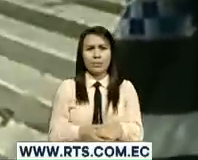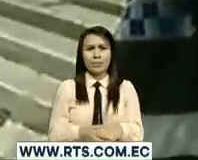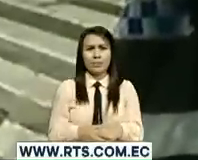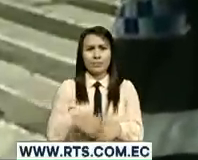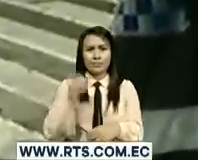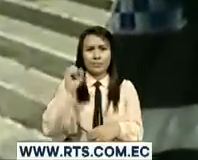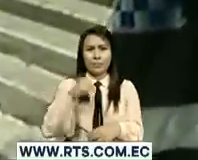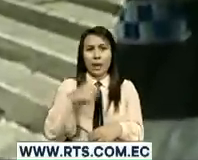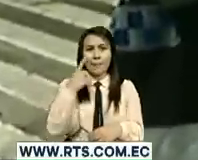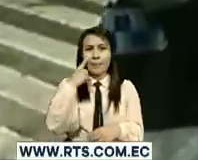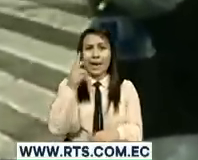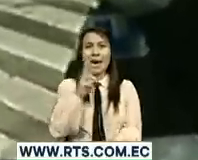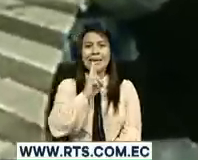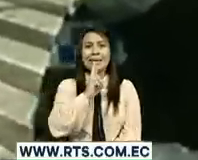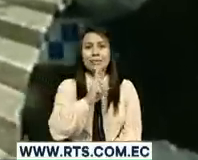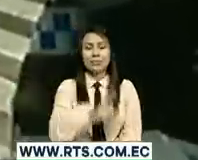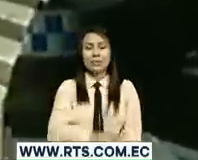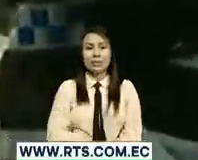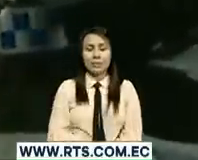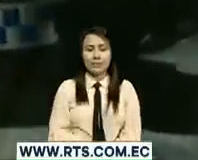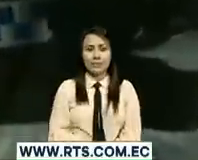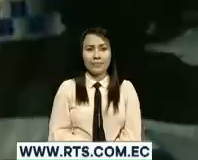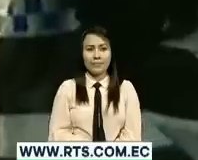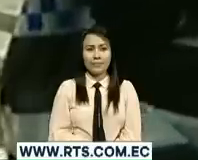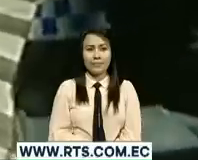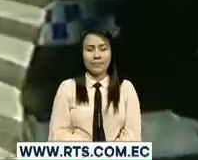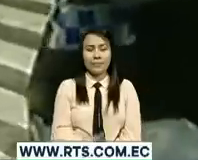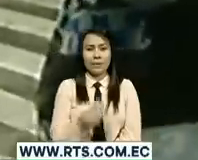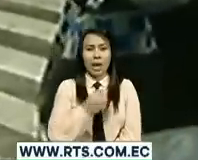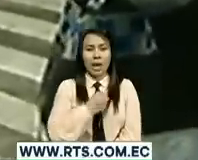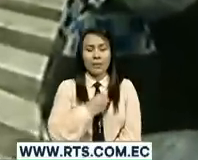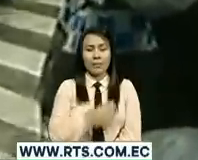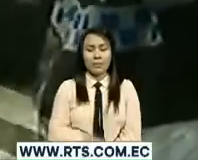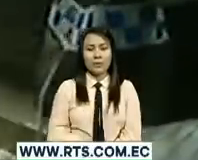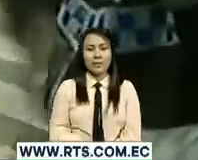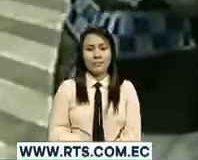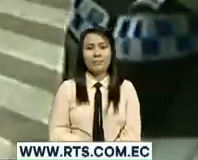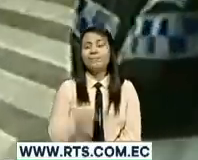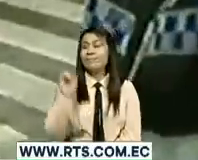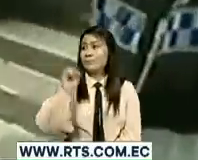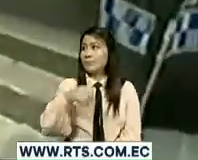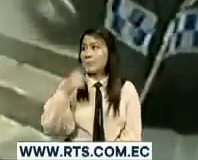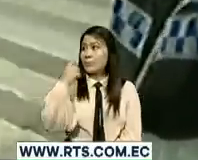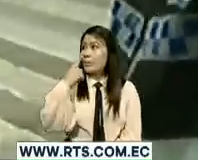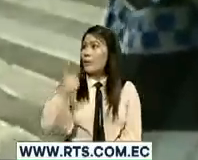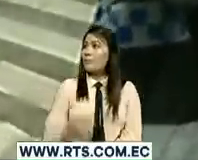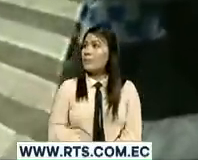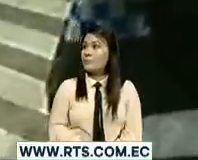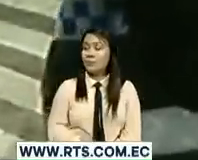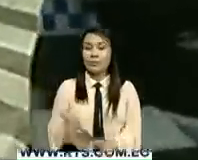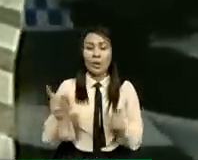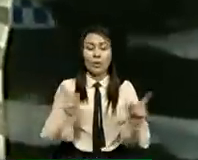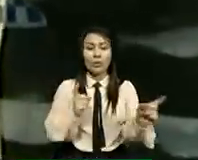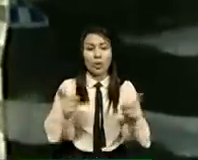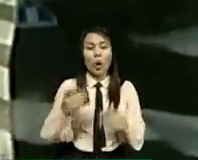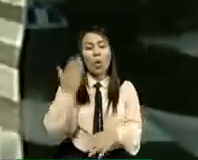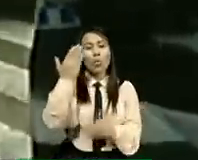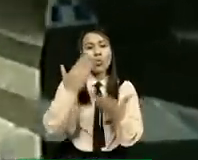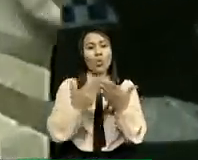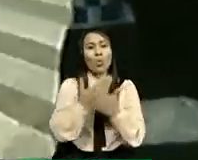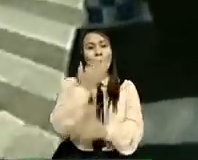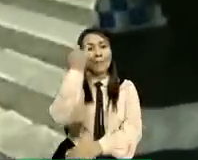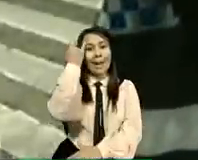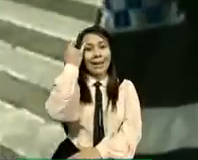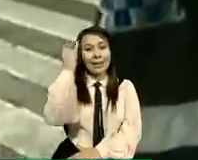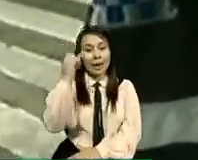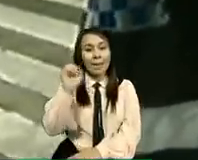respuesta? ¿Los conductores de vehículos ya tienen conocimiento de este acceso? ¿Están utilizando esta nueva alternativa? Así